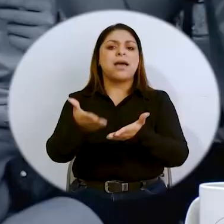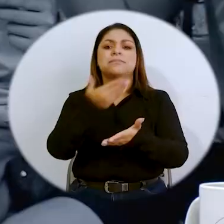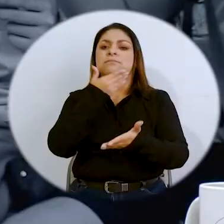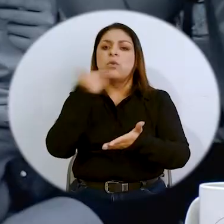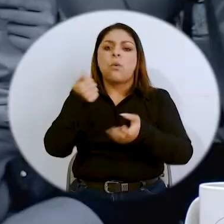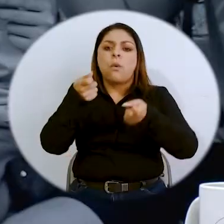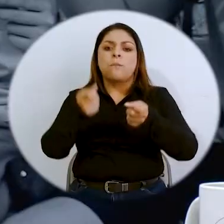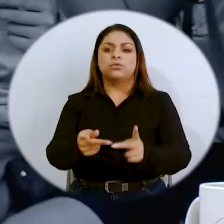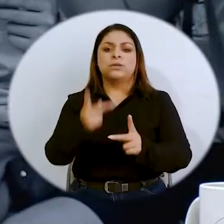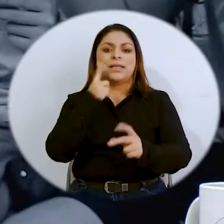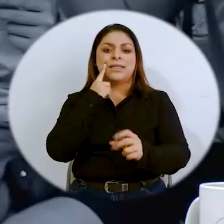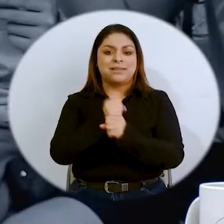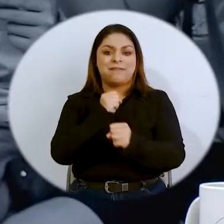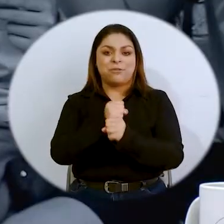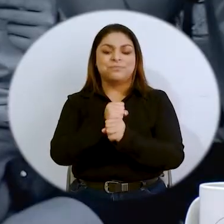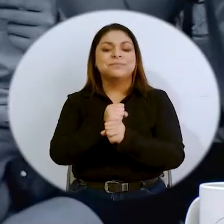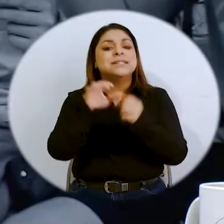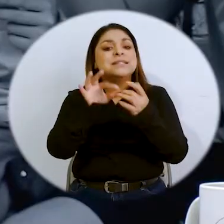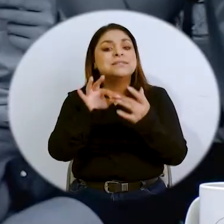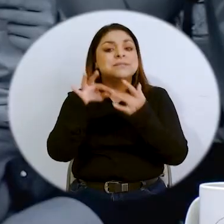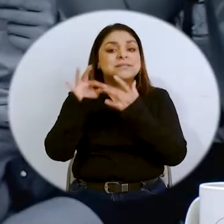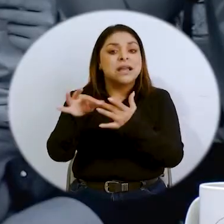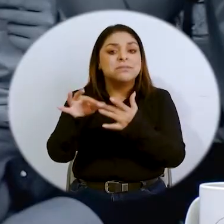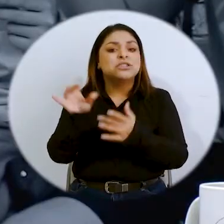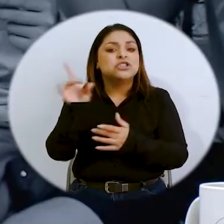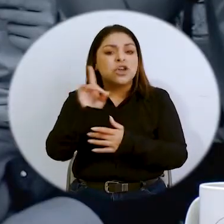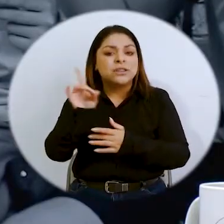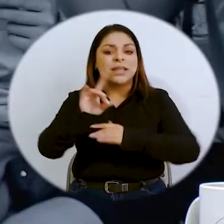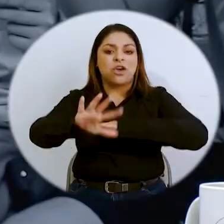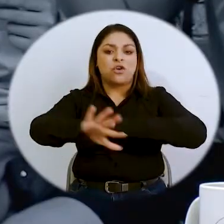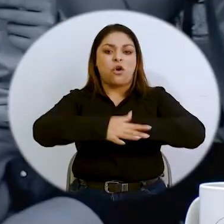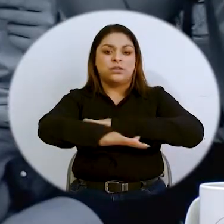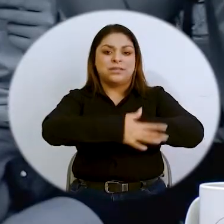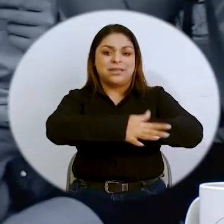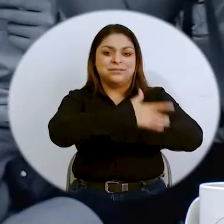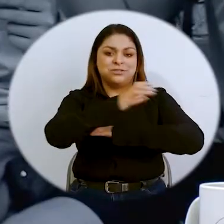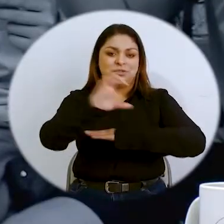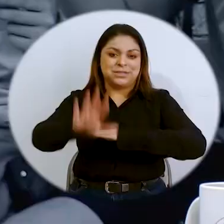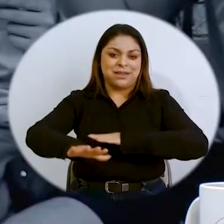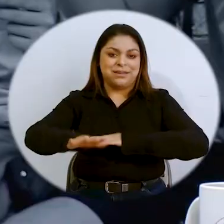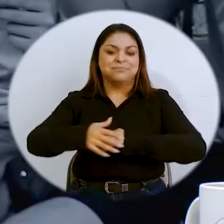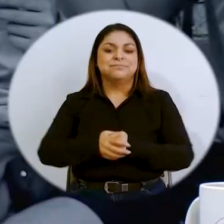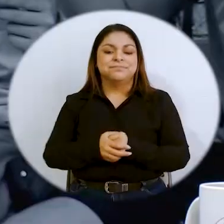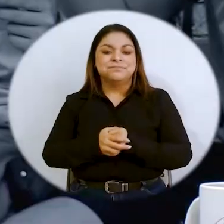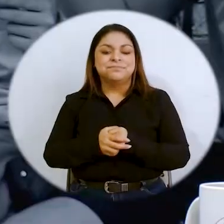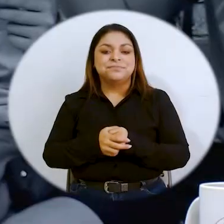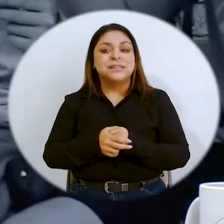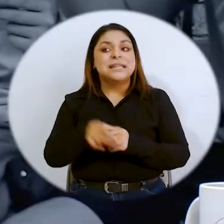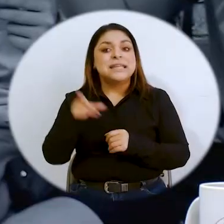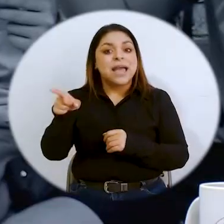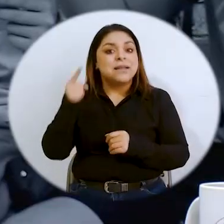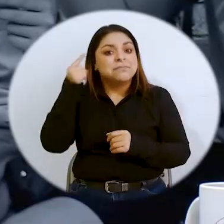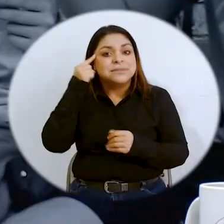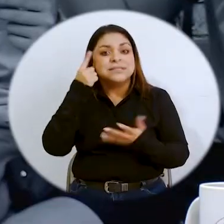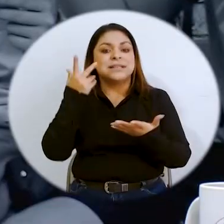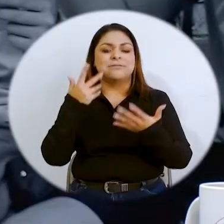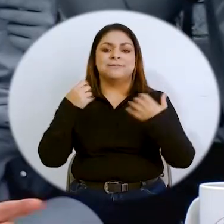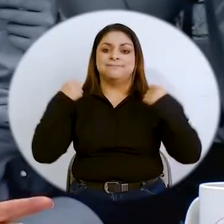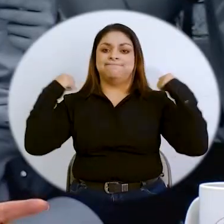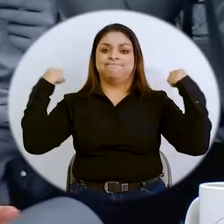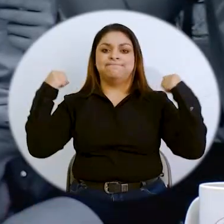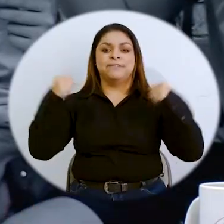en brindar mayores oportunidades de empleo, sobre todo en las costas costarricenses,